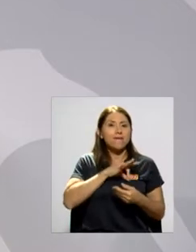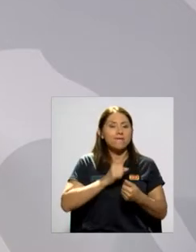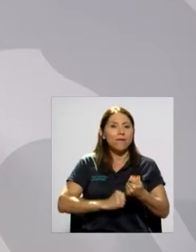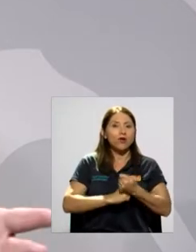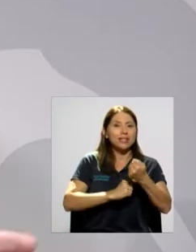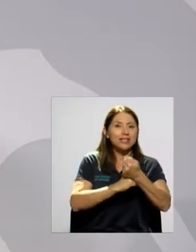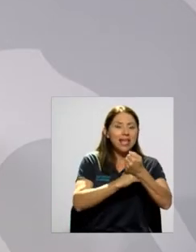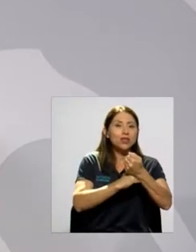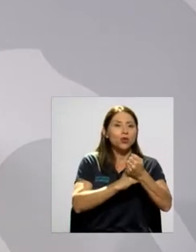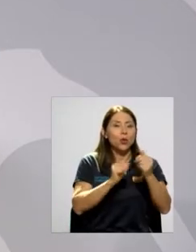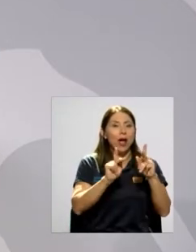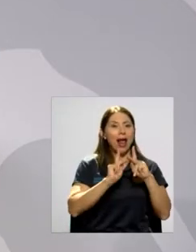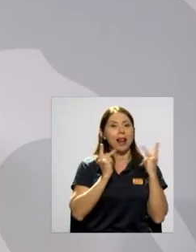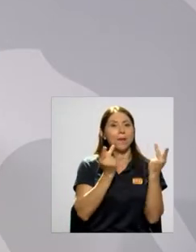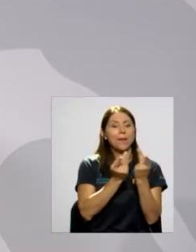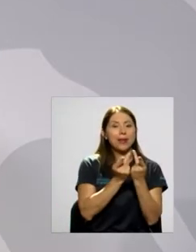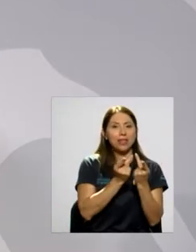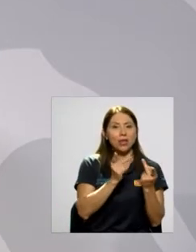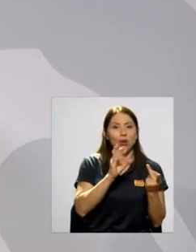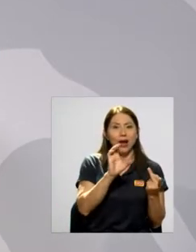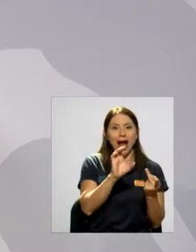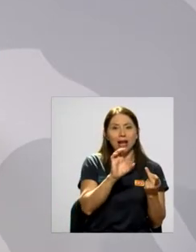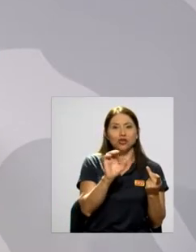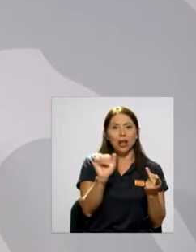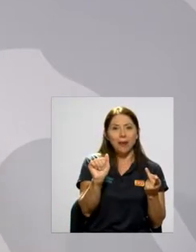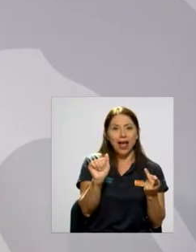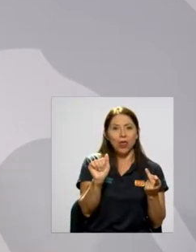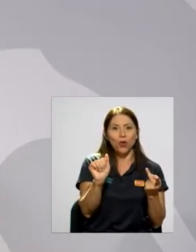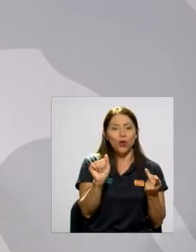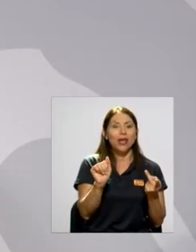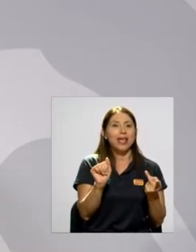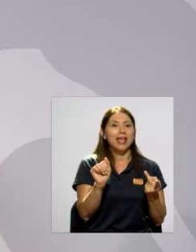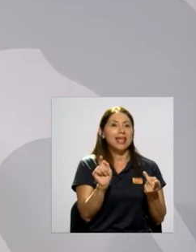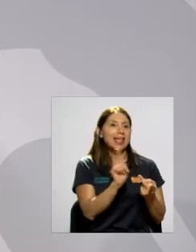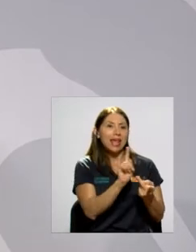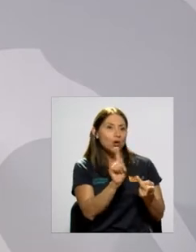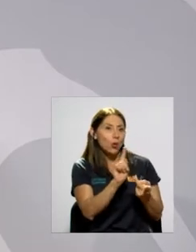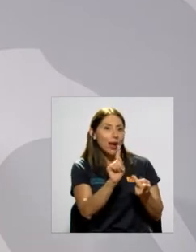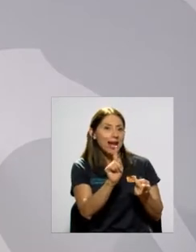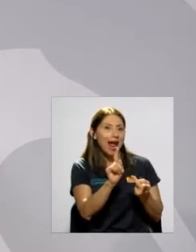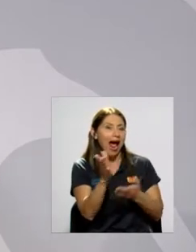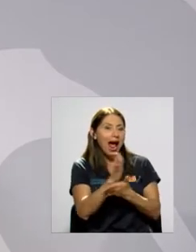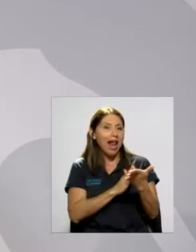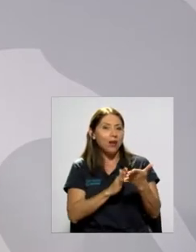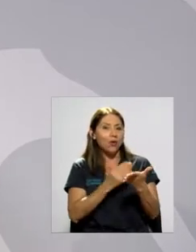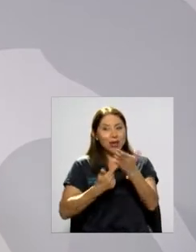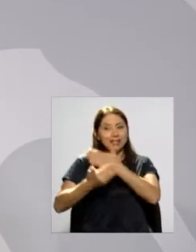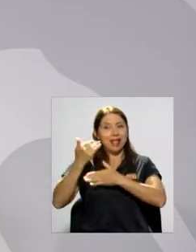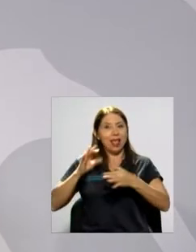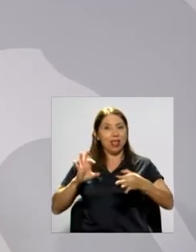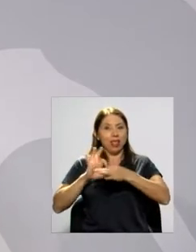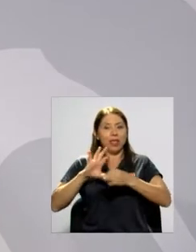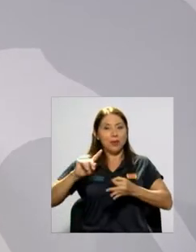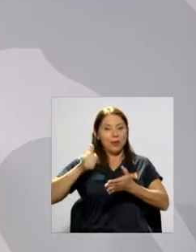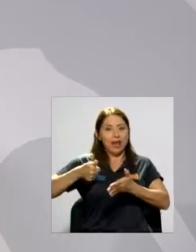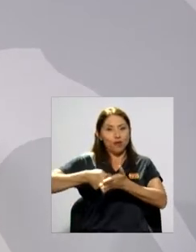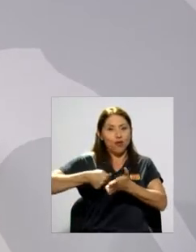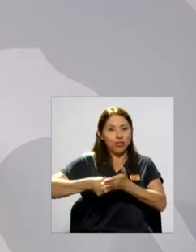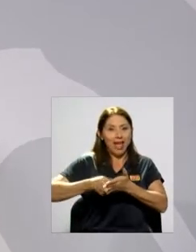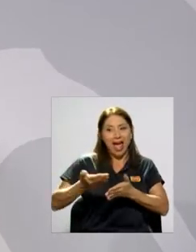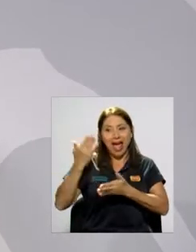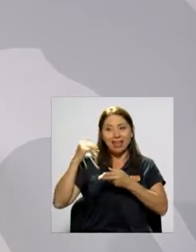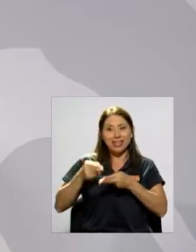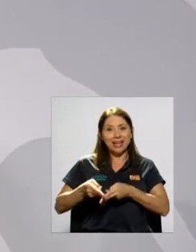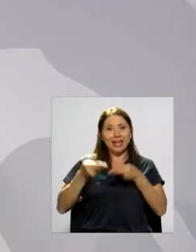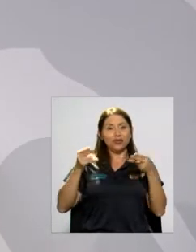Carlos Alvarado, que no era lo, digamos, lo que se le achacaba en primera ronda, en donde se le relacionaba más con Antonio